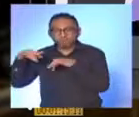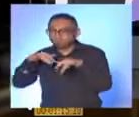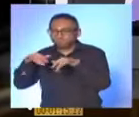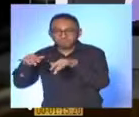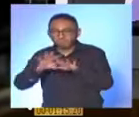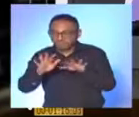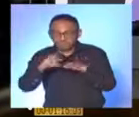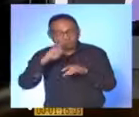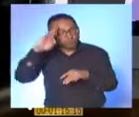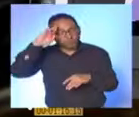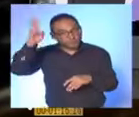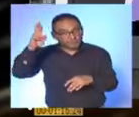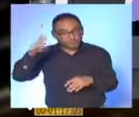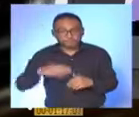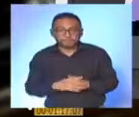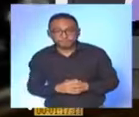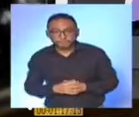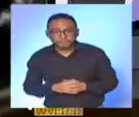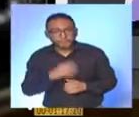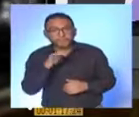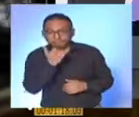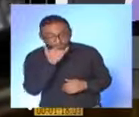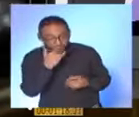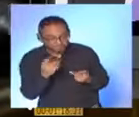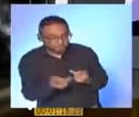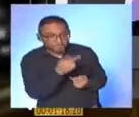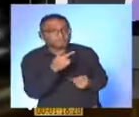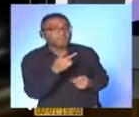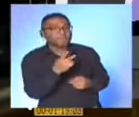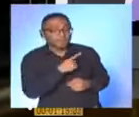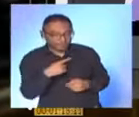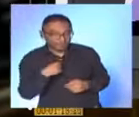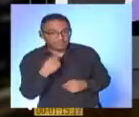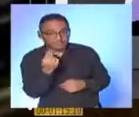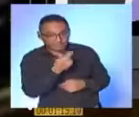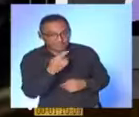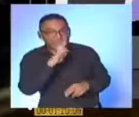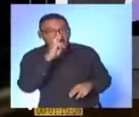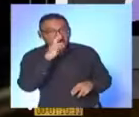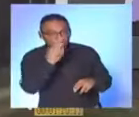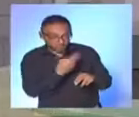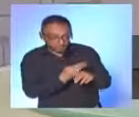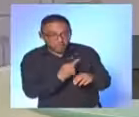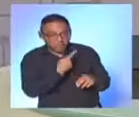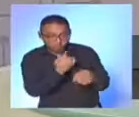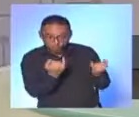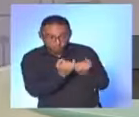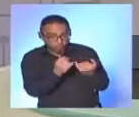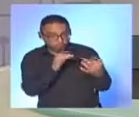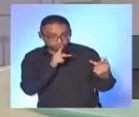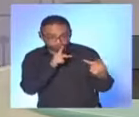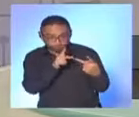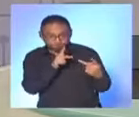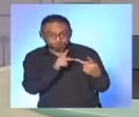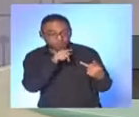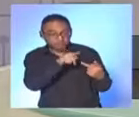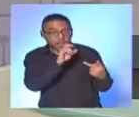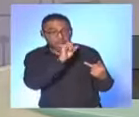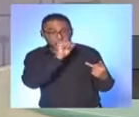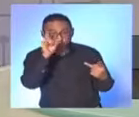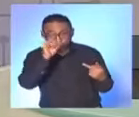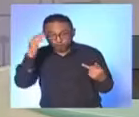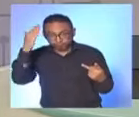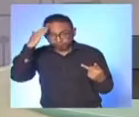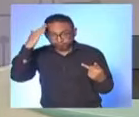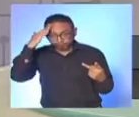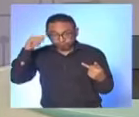que está prohibido. Debe de existir secretario, debe de existir una corresponsabilidad, si bien las autoridades deben de realizar este